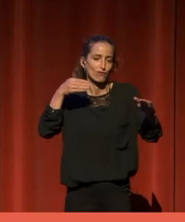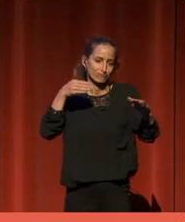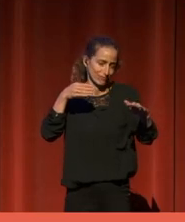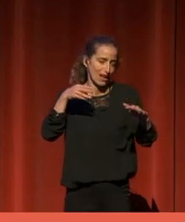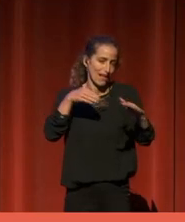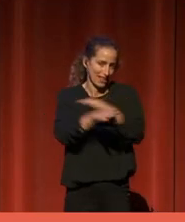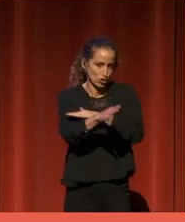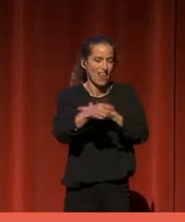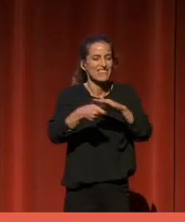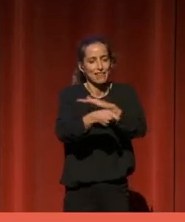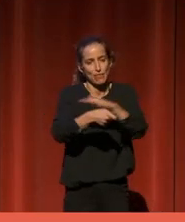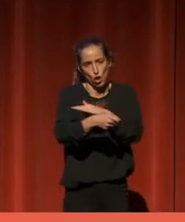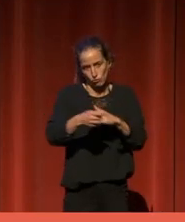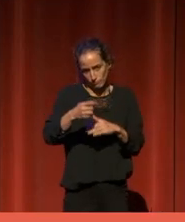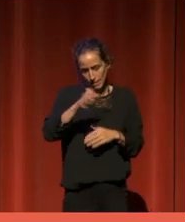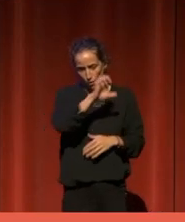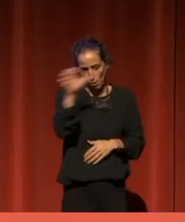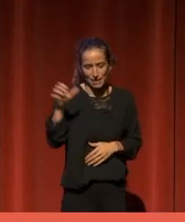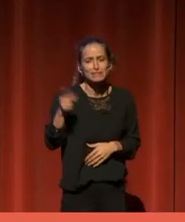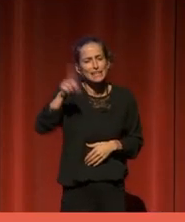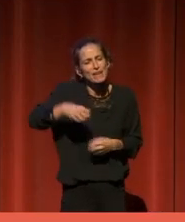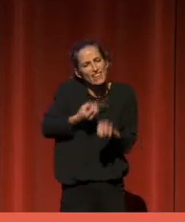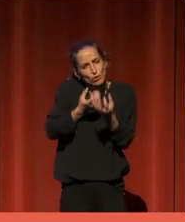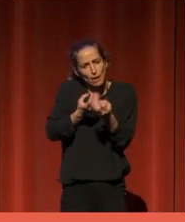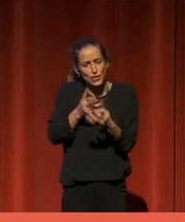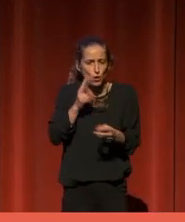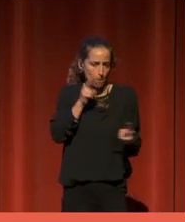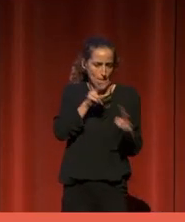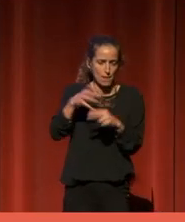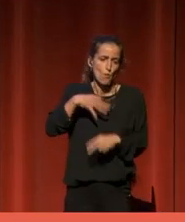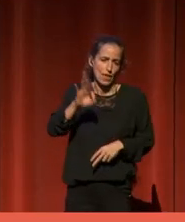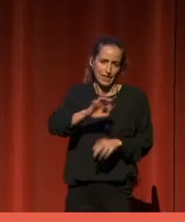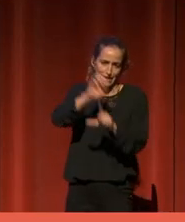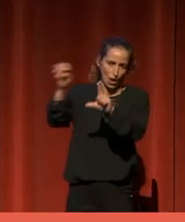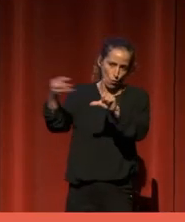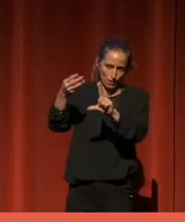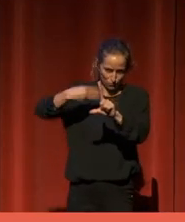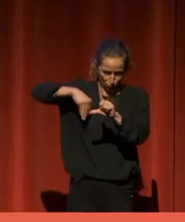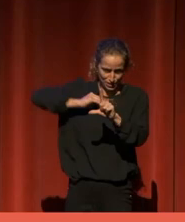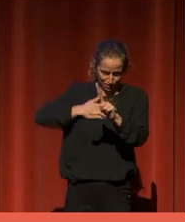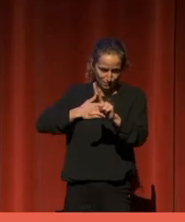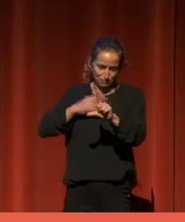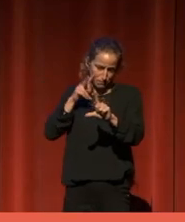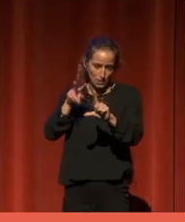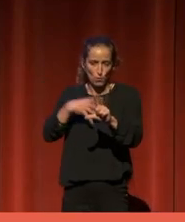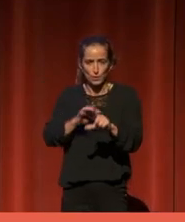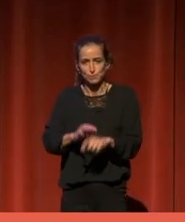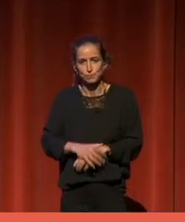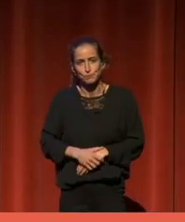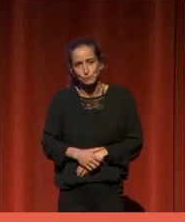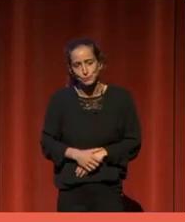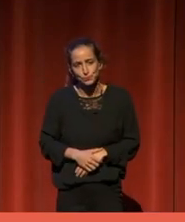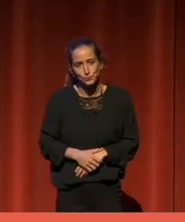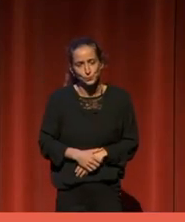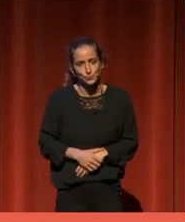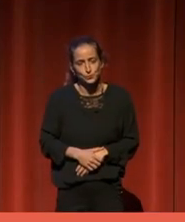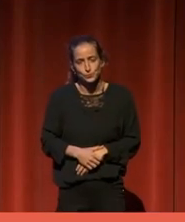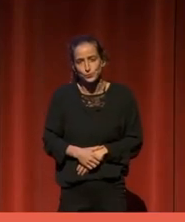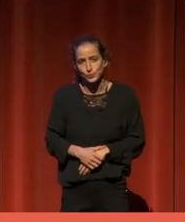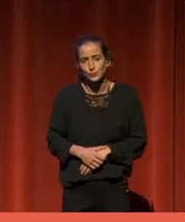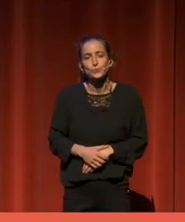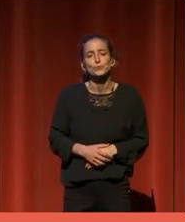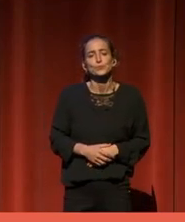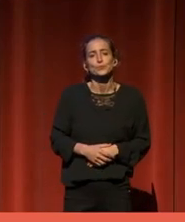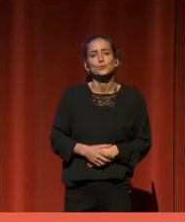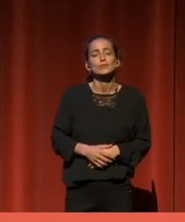más información en nuestra eh en página web nuestro sitio web cuando hablamos de de